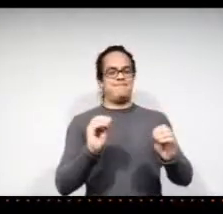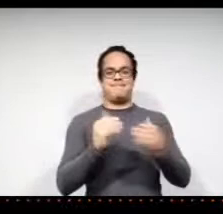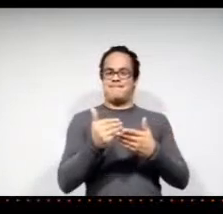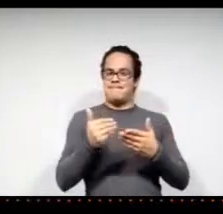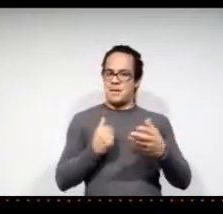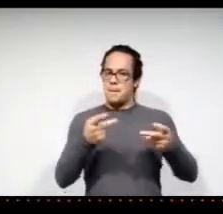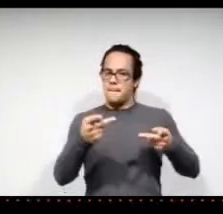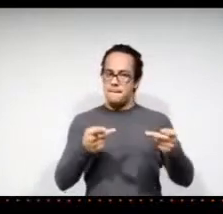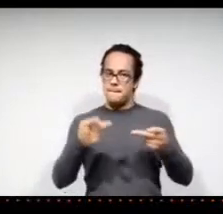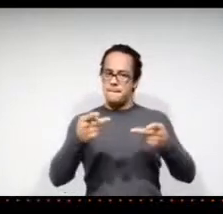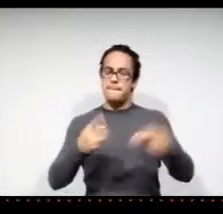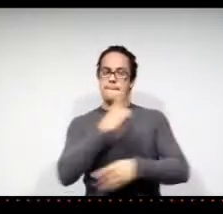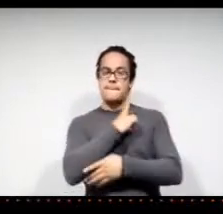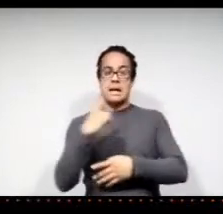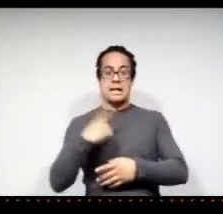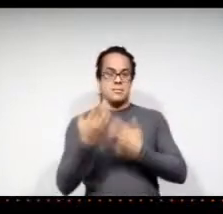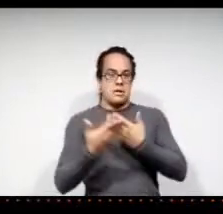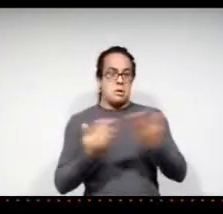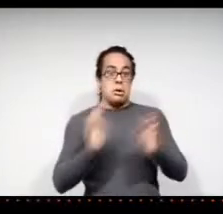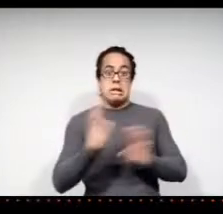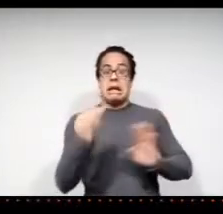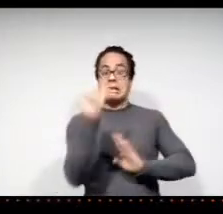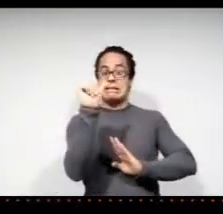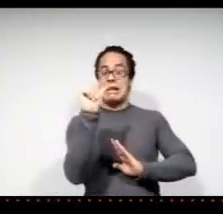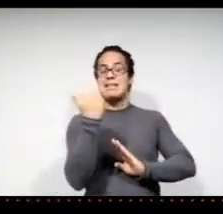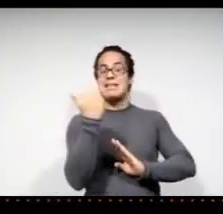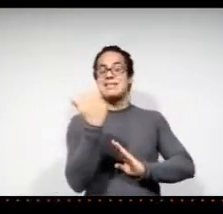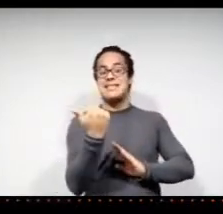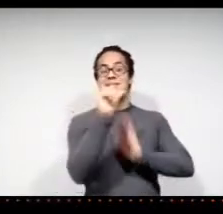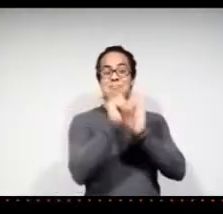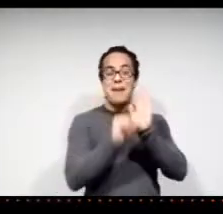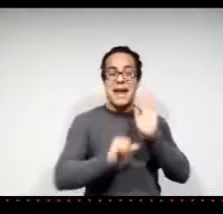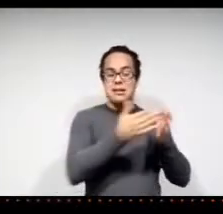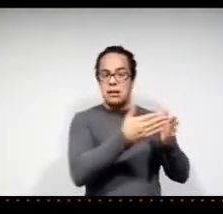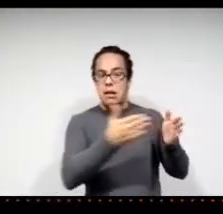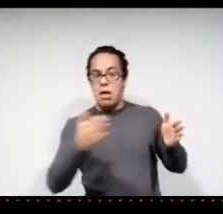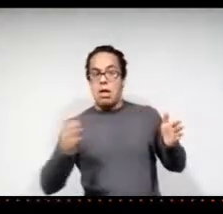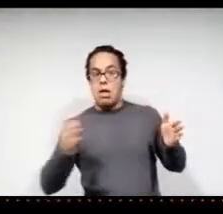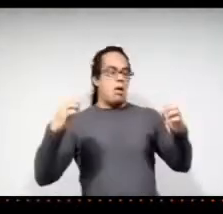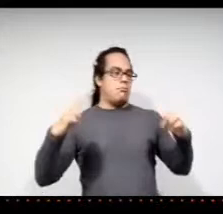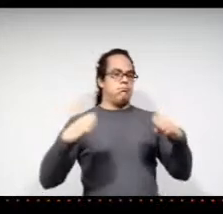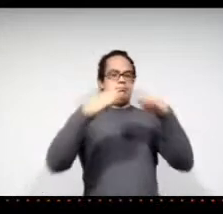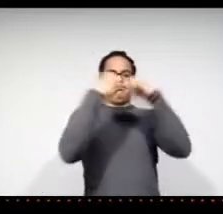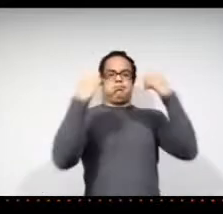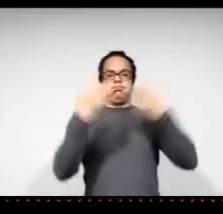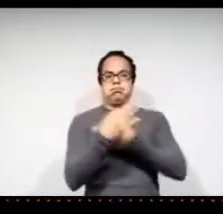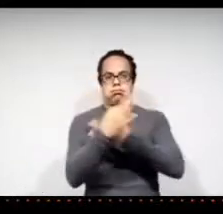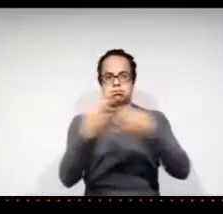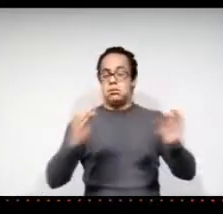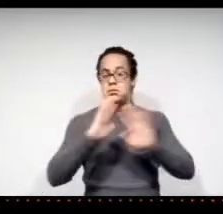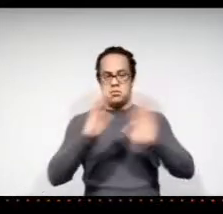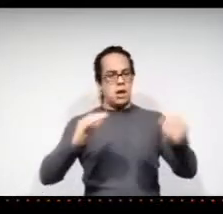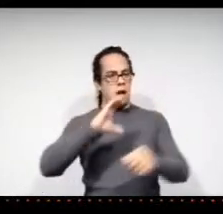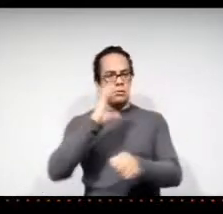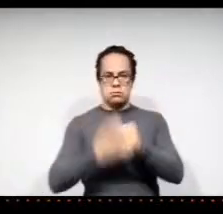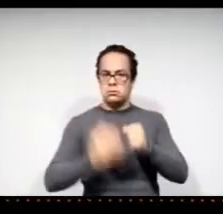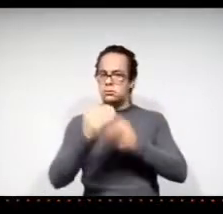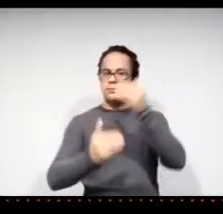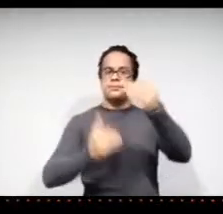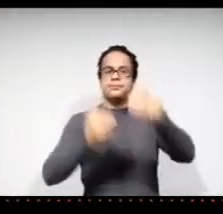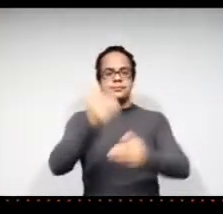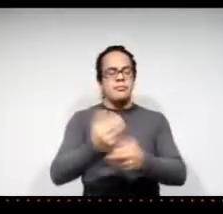para pensar en el corto plazo, pues ya se pasó el corto plazo. Entonces, la propuesta sería pues